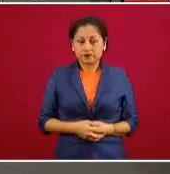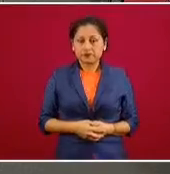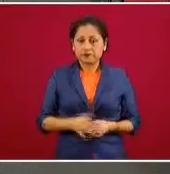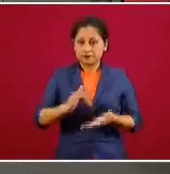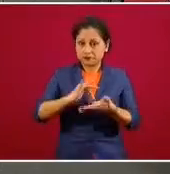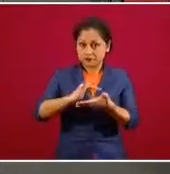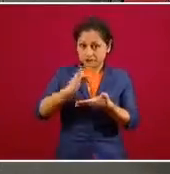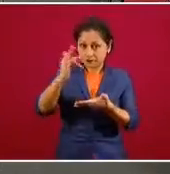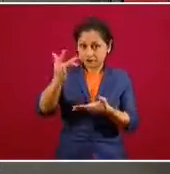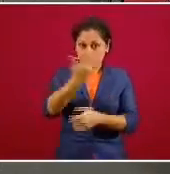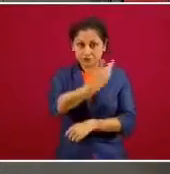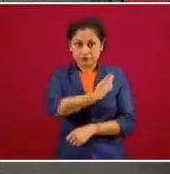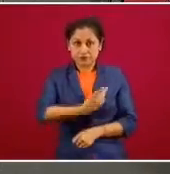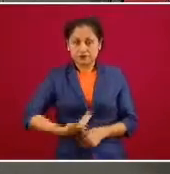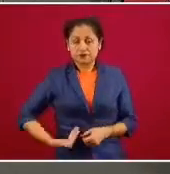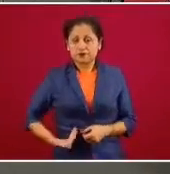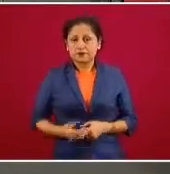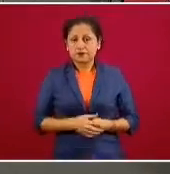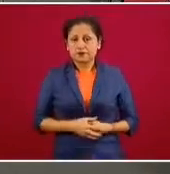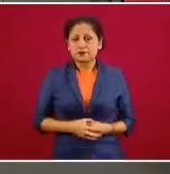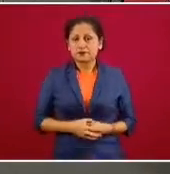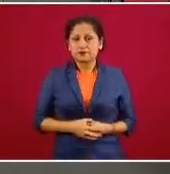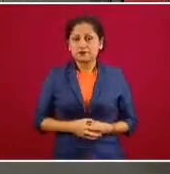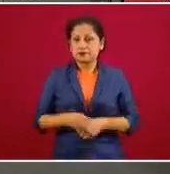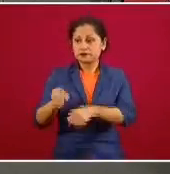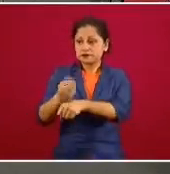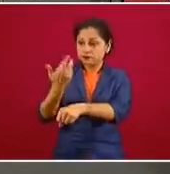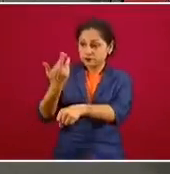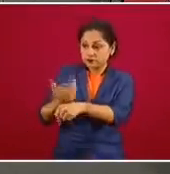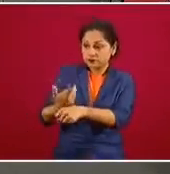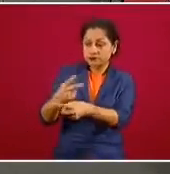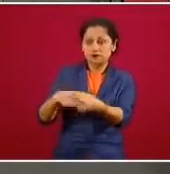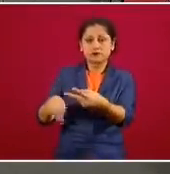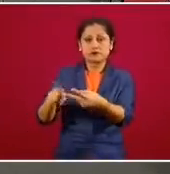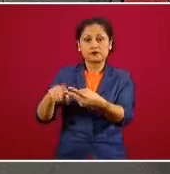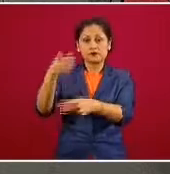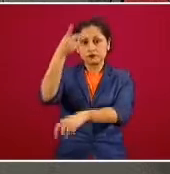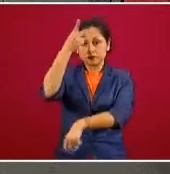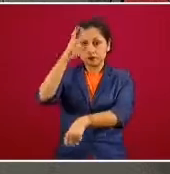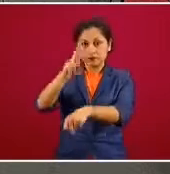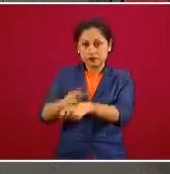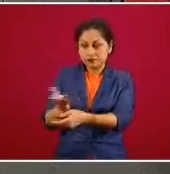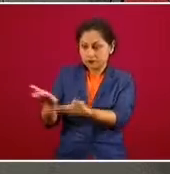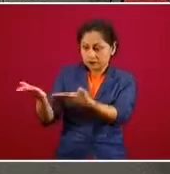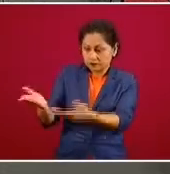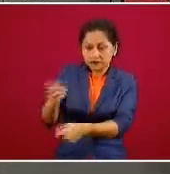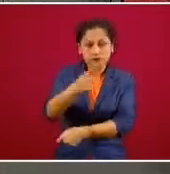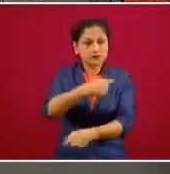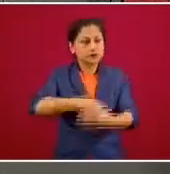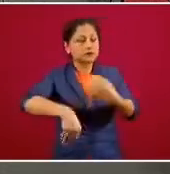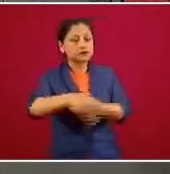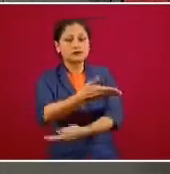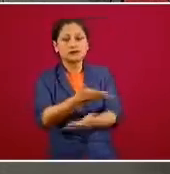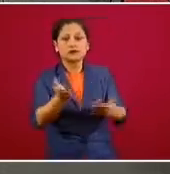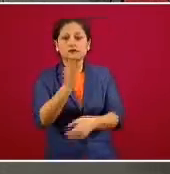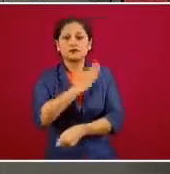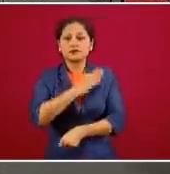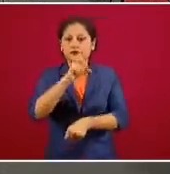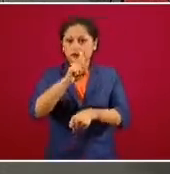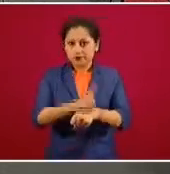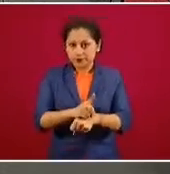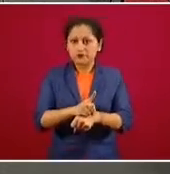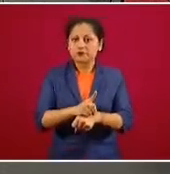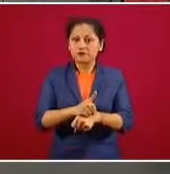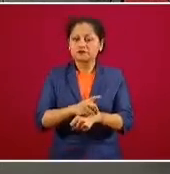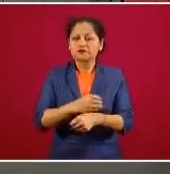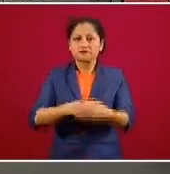Gracias, presidente. Secretario, director, muy buenos días tengan todas y todos ustedes. Buen día